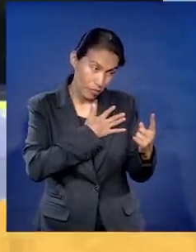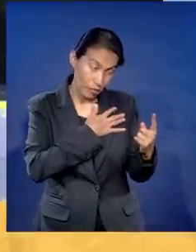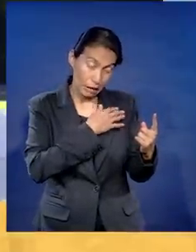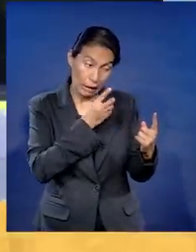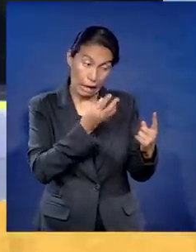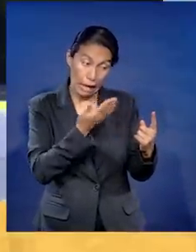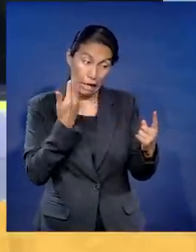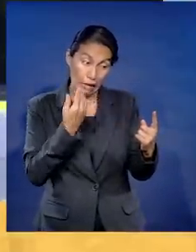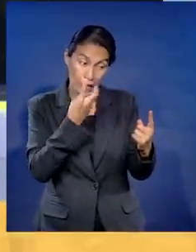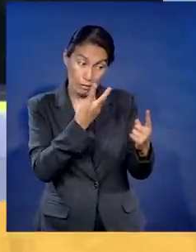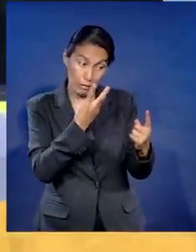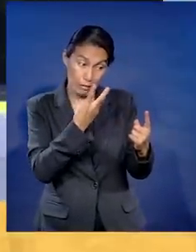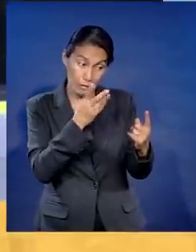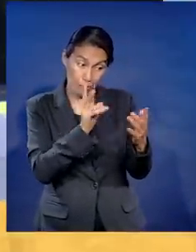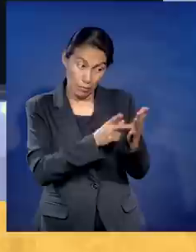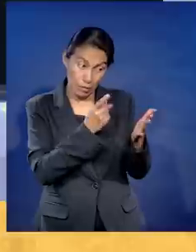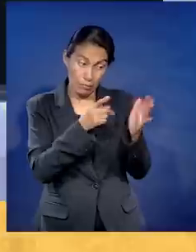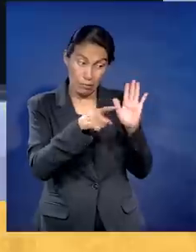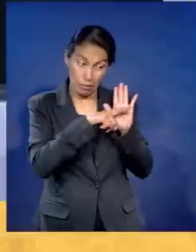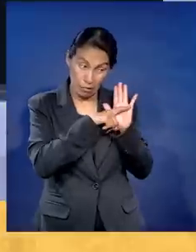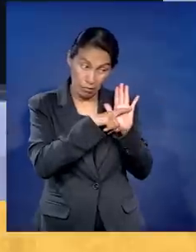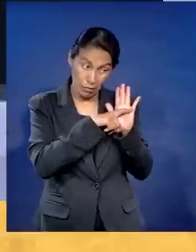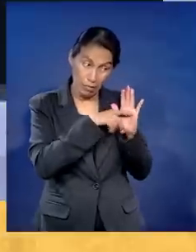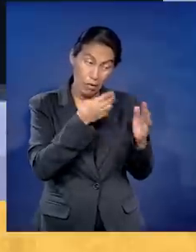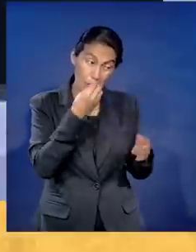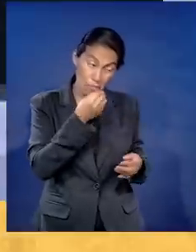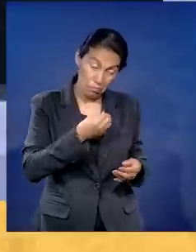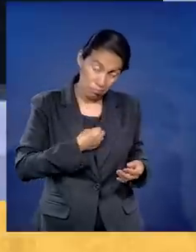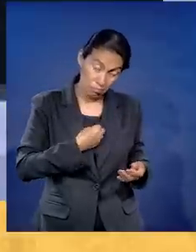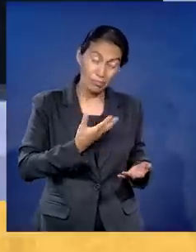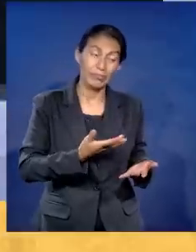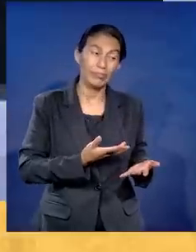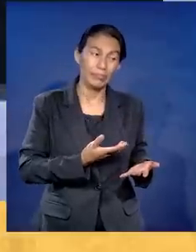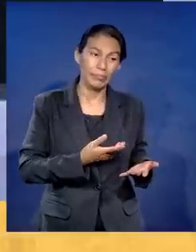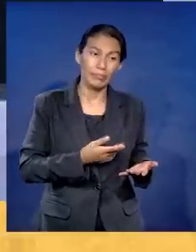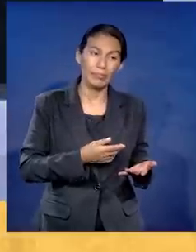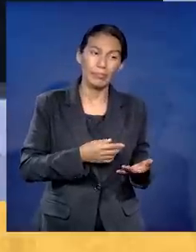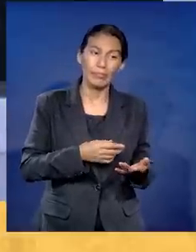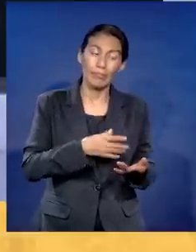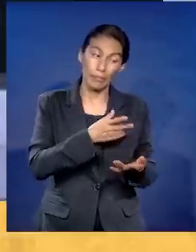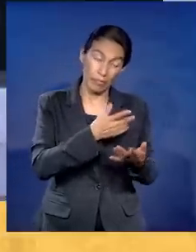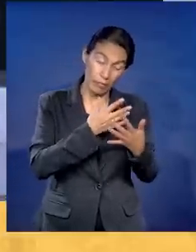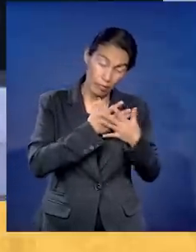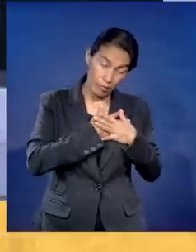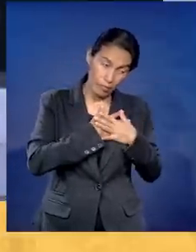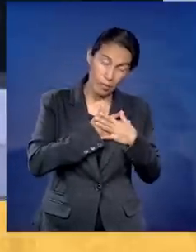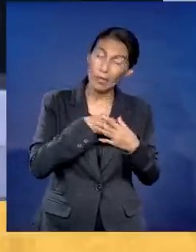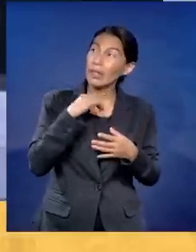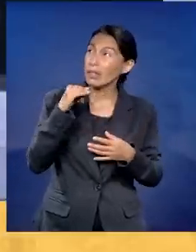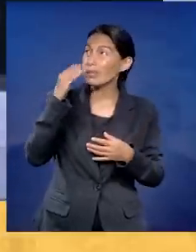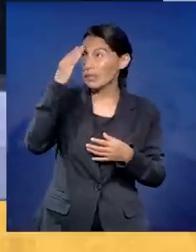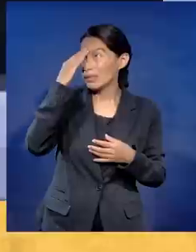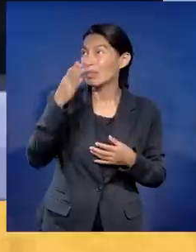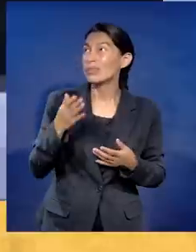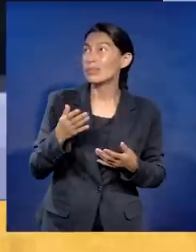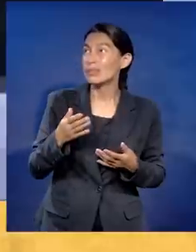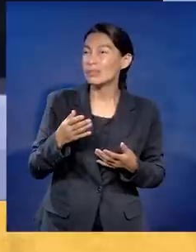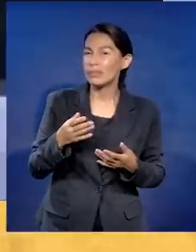Pedro, ah, ya no me pregunte. Aguante. Tres veces me negó. Aguante tres veces. ¿Me amas? Sí,